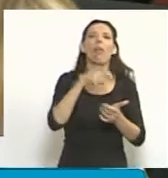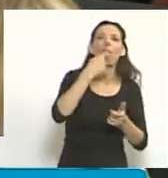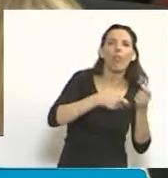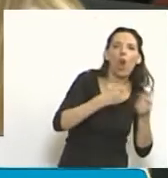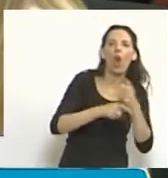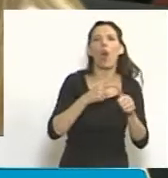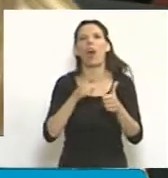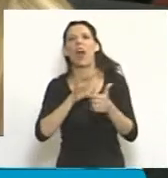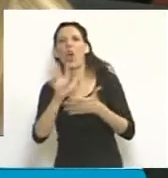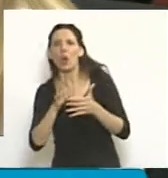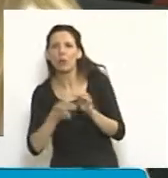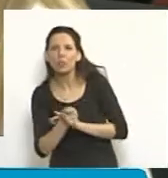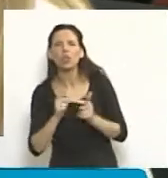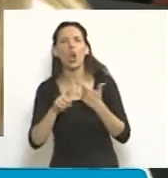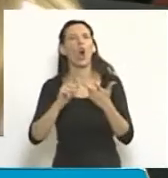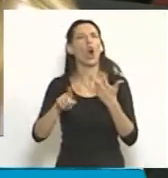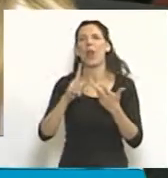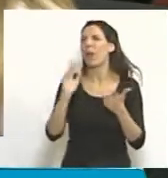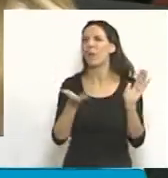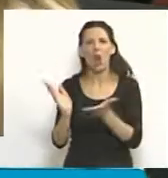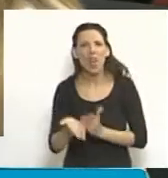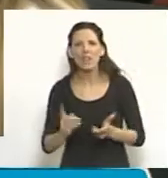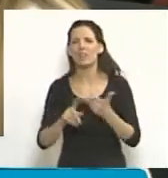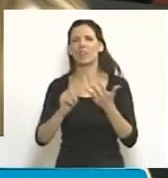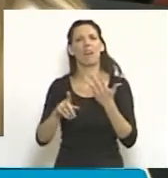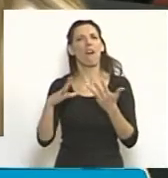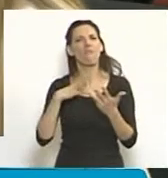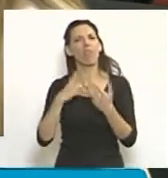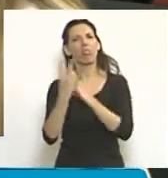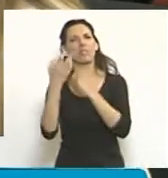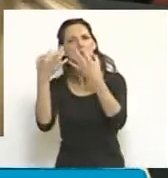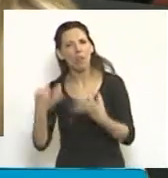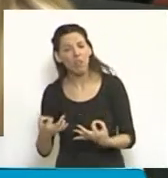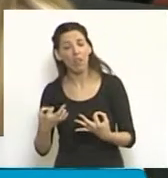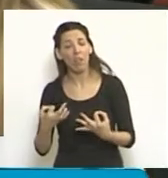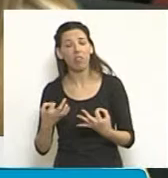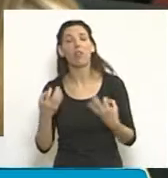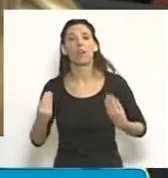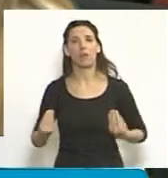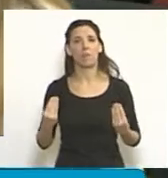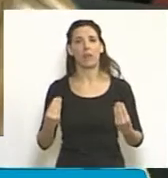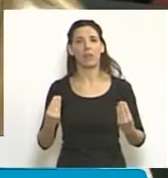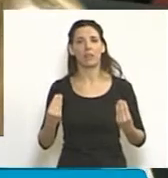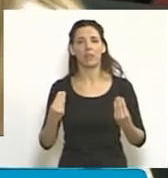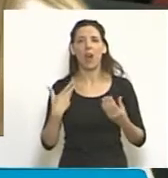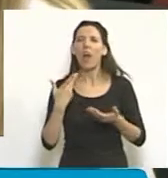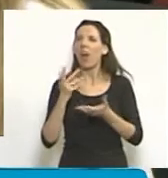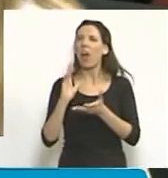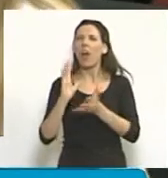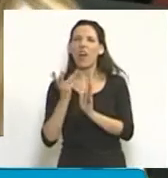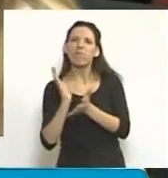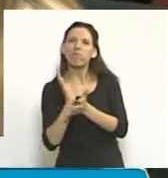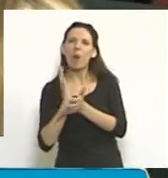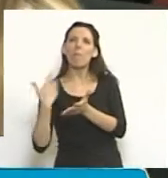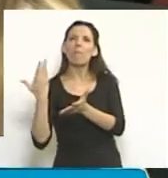la corrupción, la violencia, los episodios de inseguridad en general, sin embargo, la forma en que se